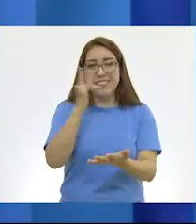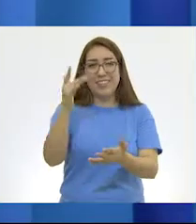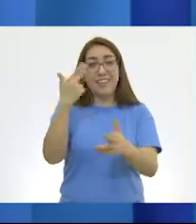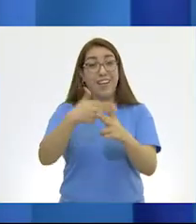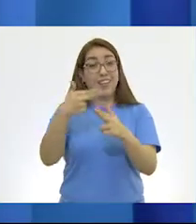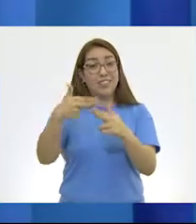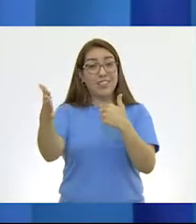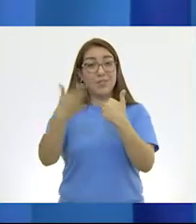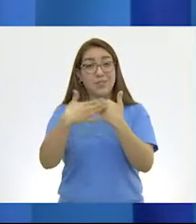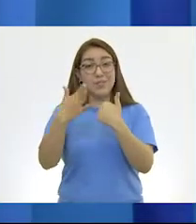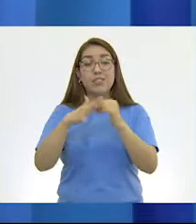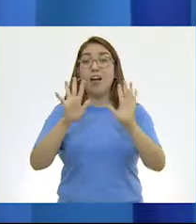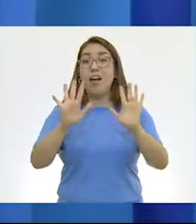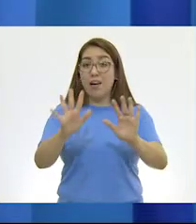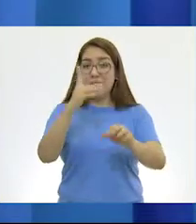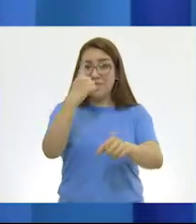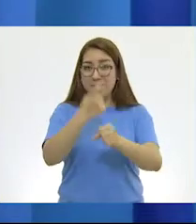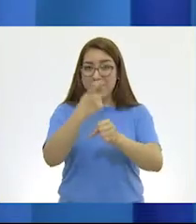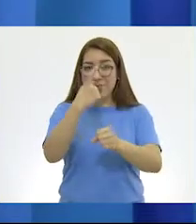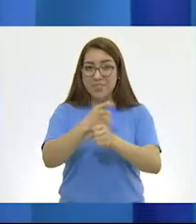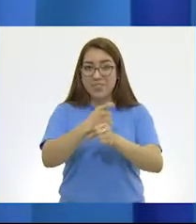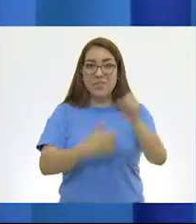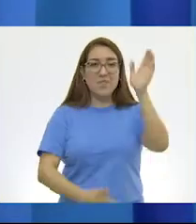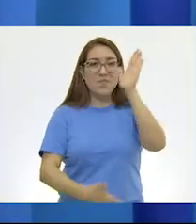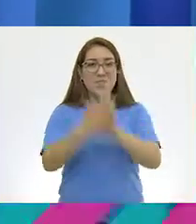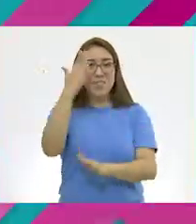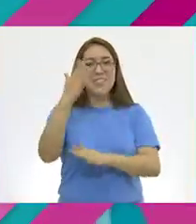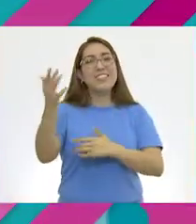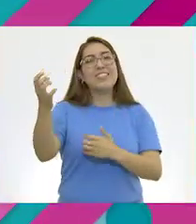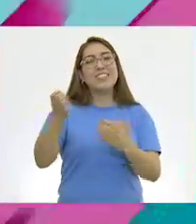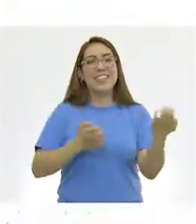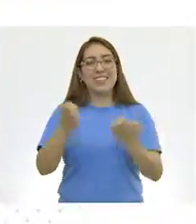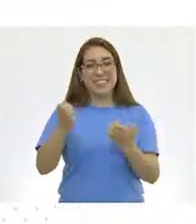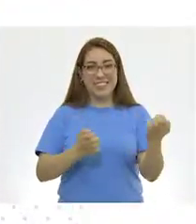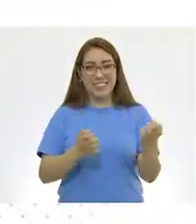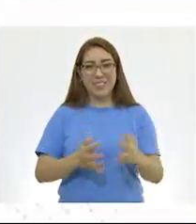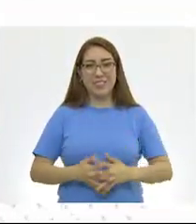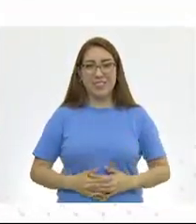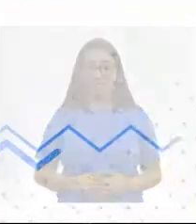próxima. Pero antes vamos a movernos un poco.